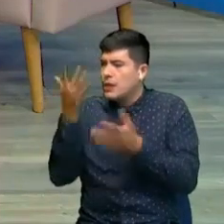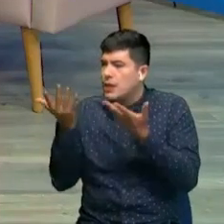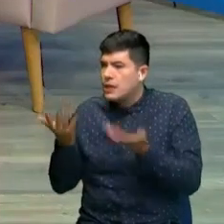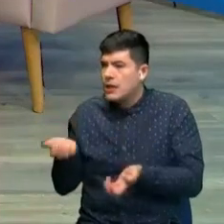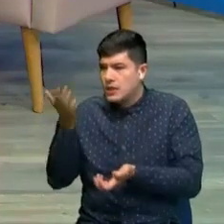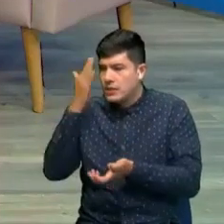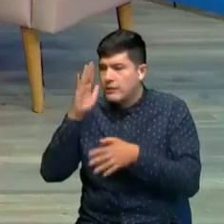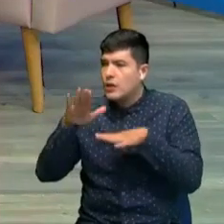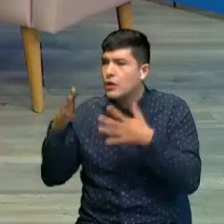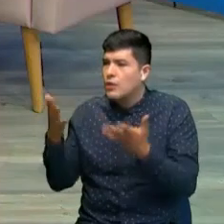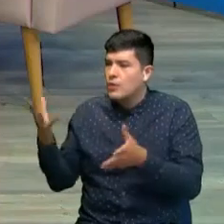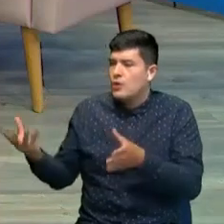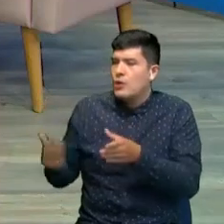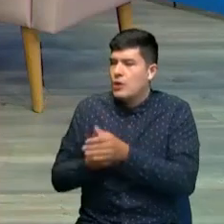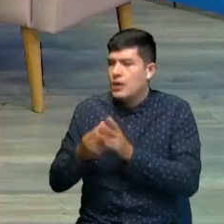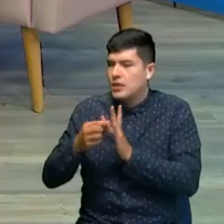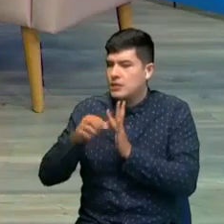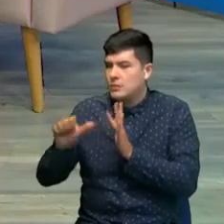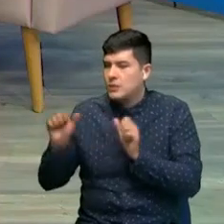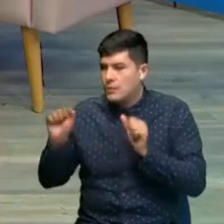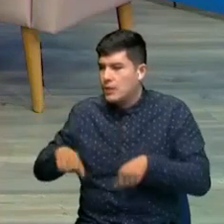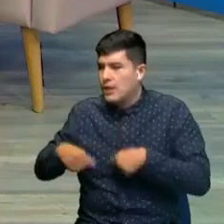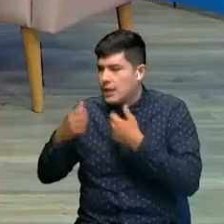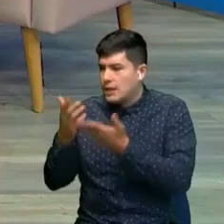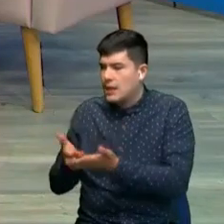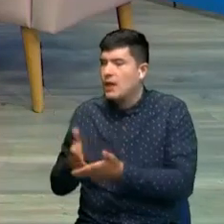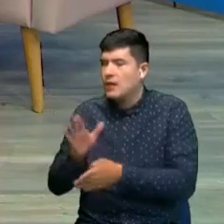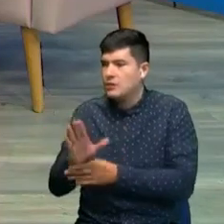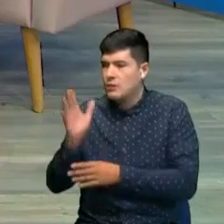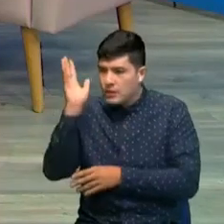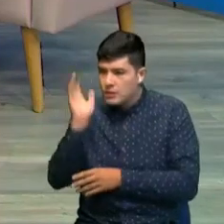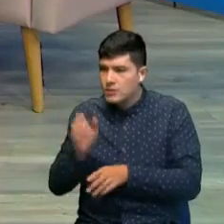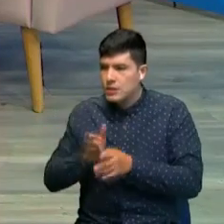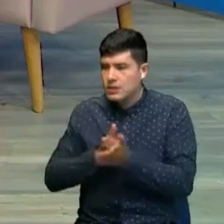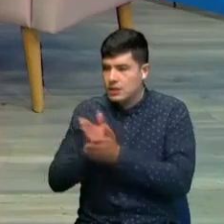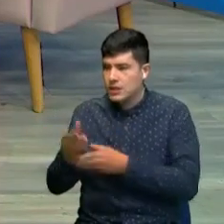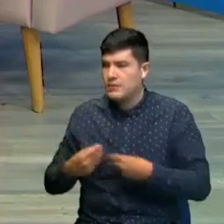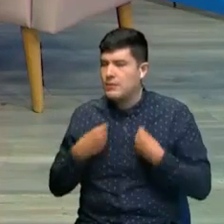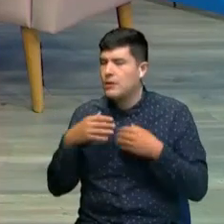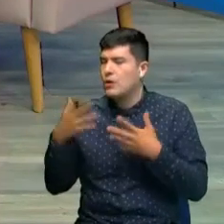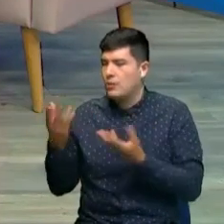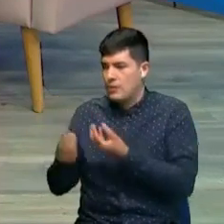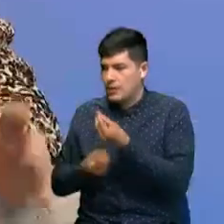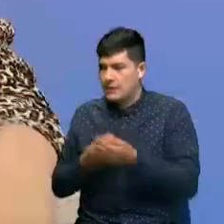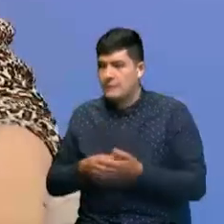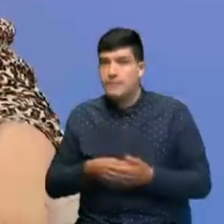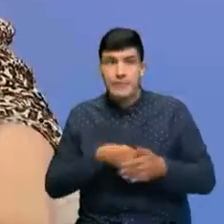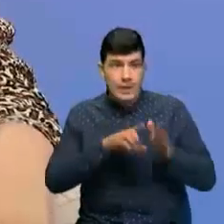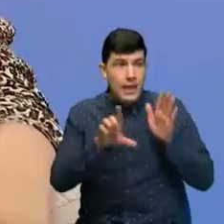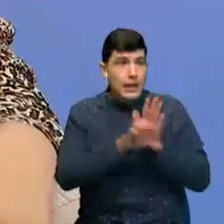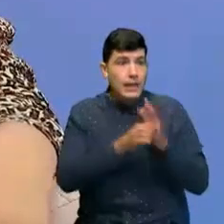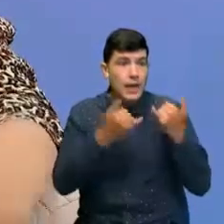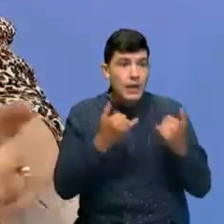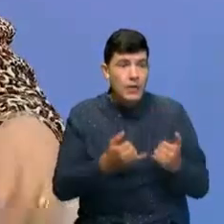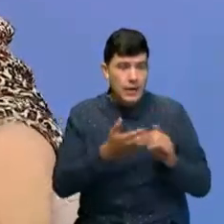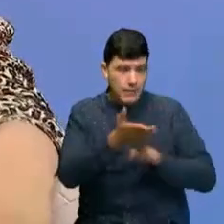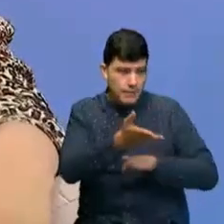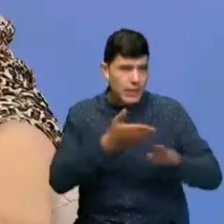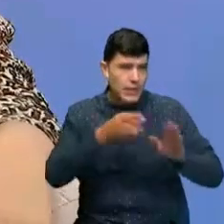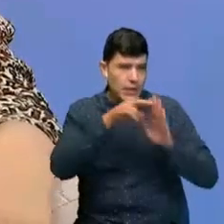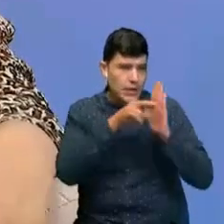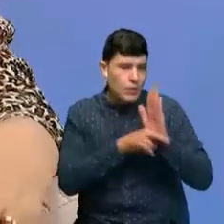cómo incluye a su compañera para que le den la pensión de sobrevivientes, ¿qué tendría que hacer? Bueno, los requisitos que exige la ley actualmente y